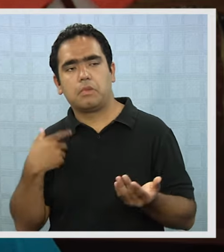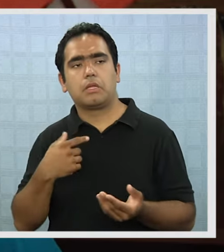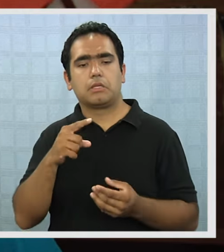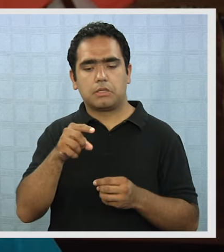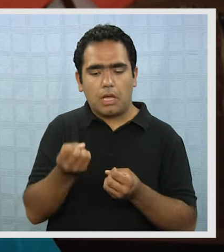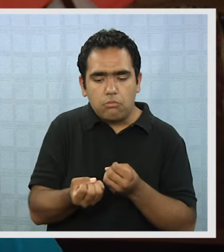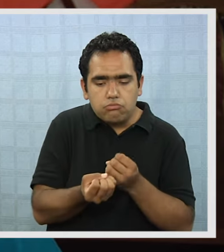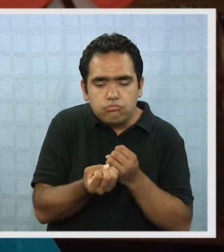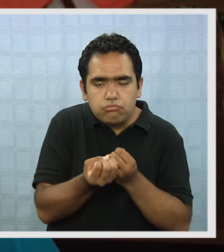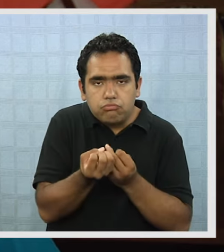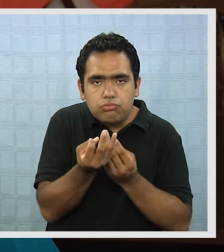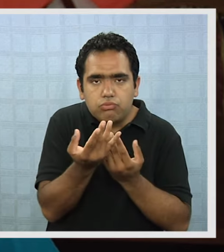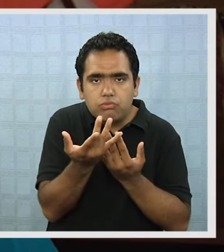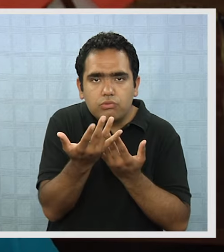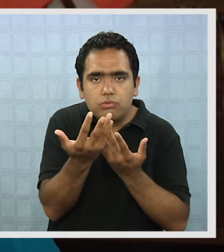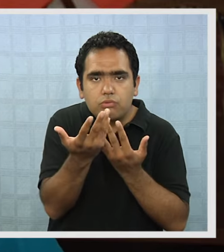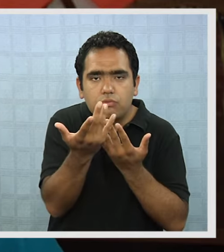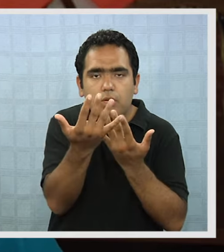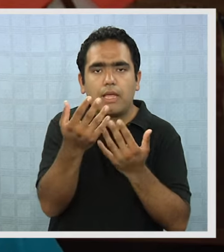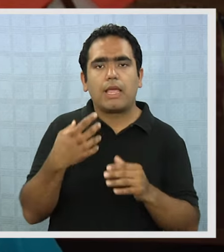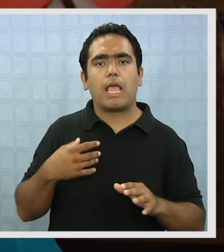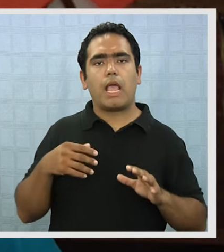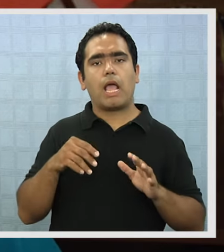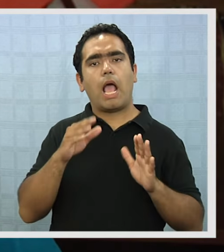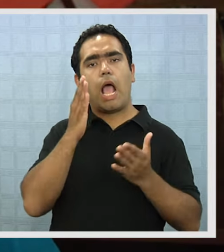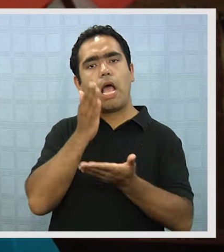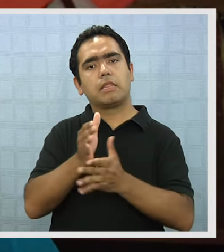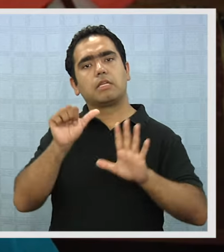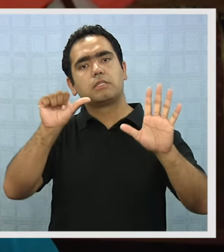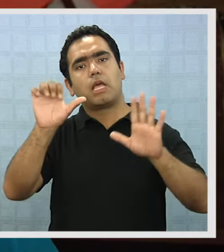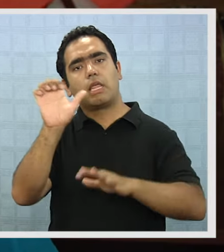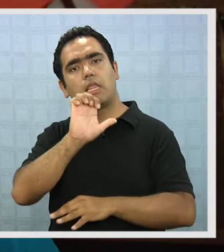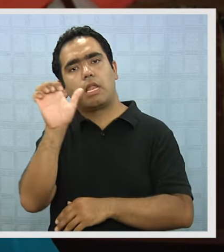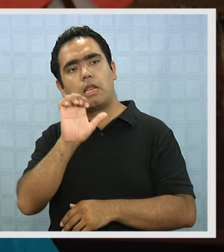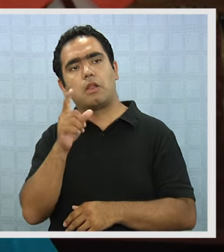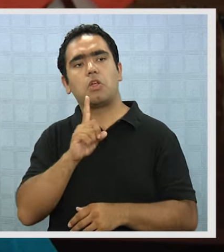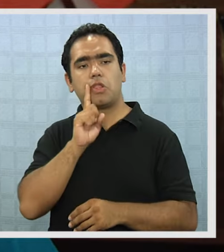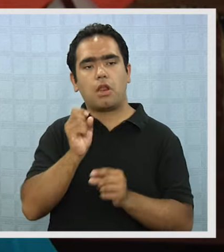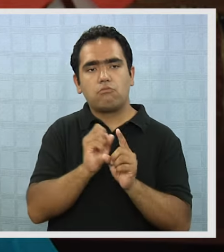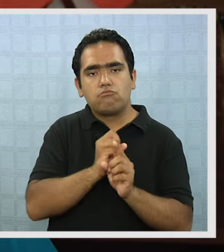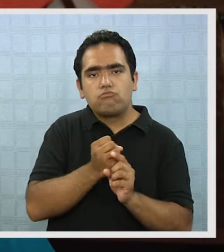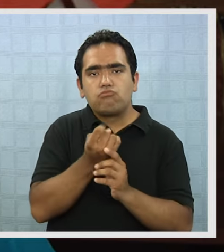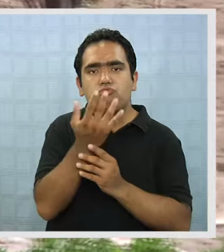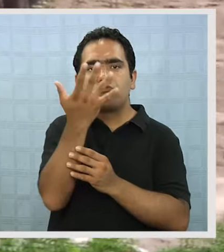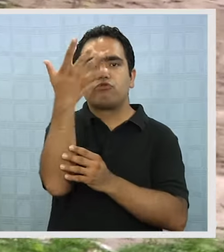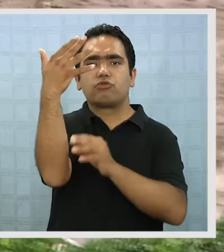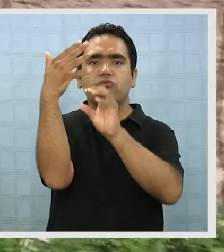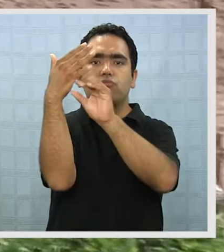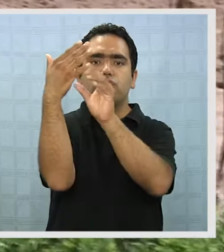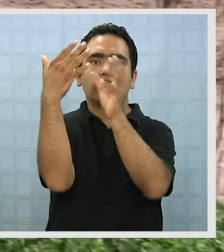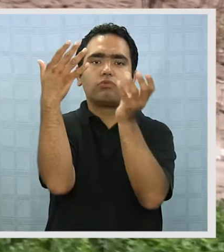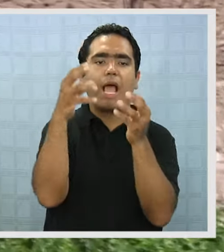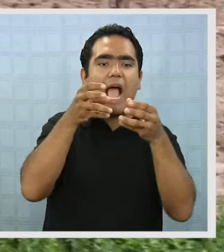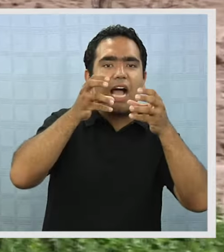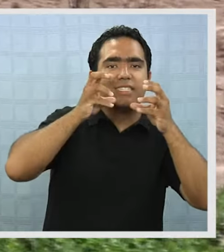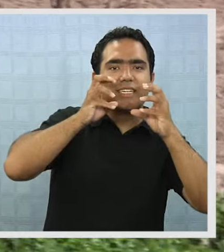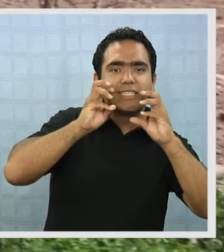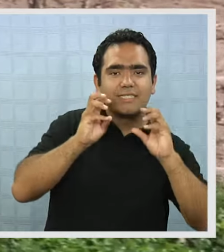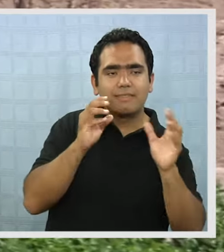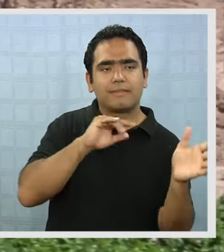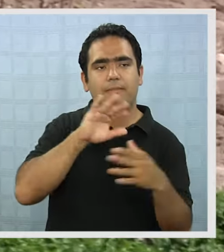dando los primeros frotes, cosa que ya en el 6 de enero nosotros tengamos ya los primeros choclos. Danzas